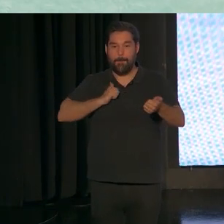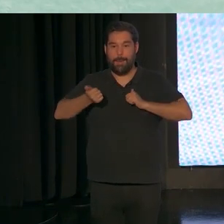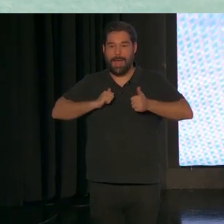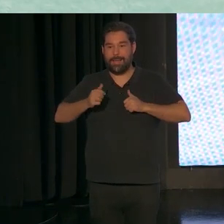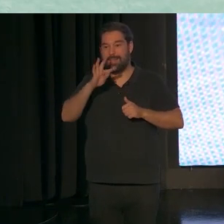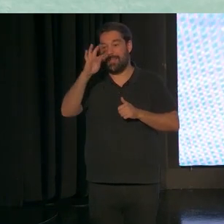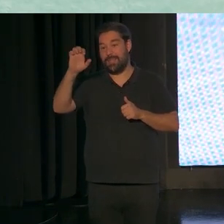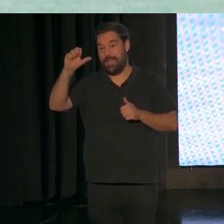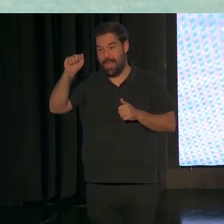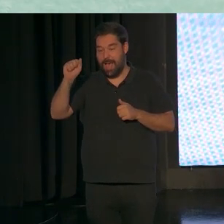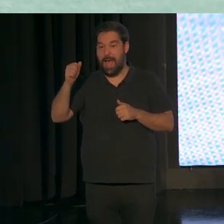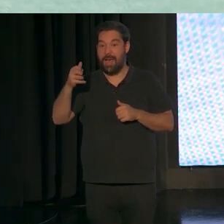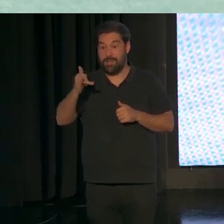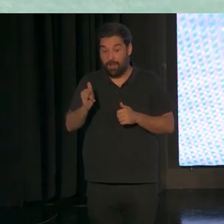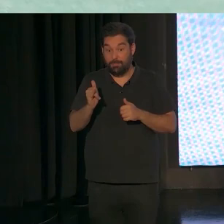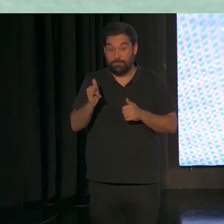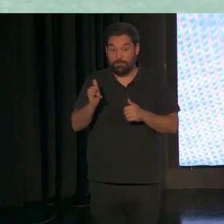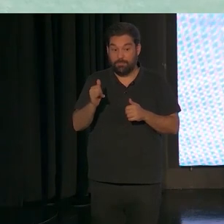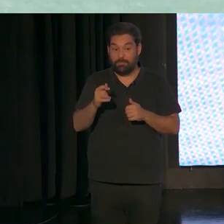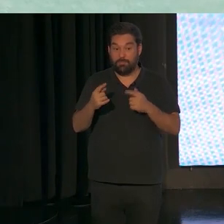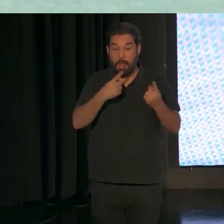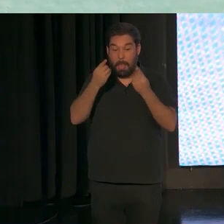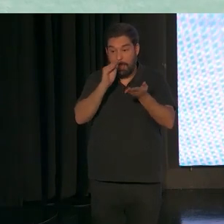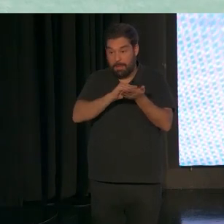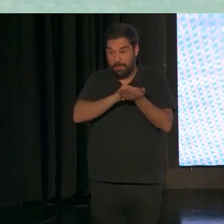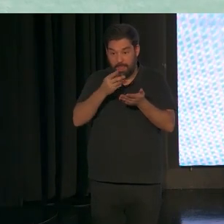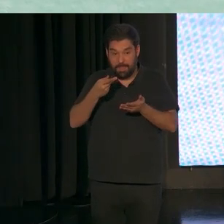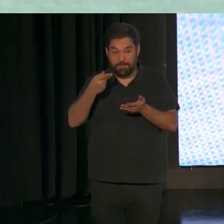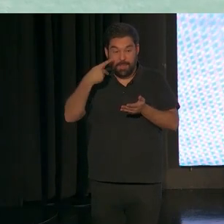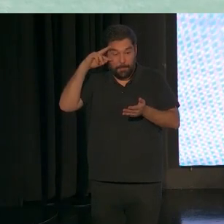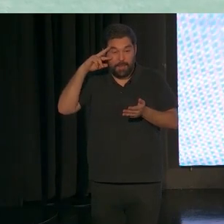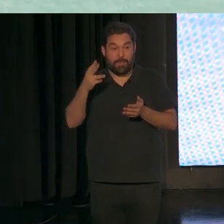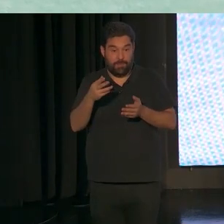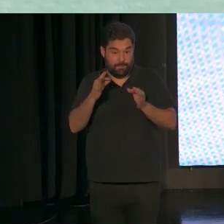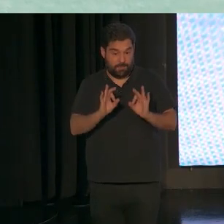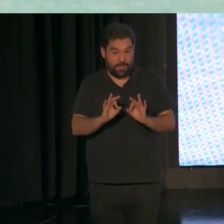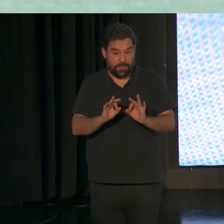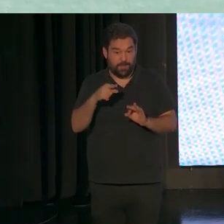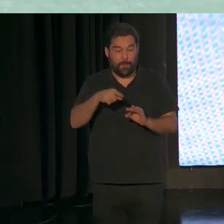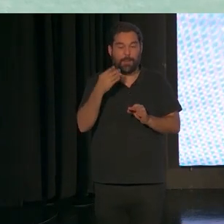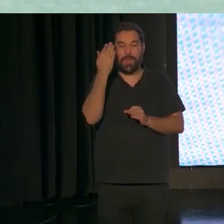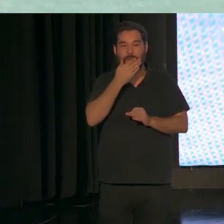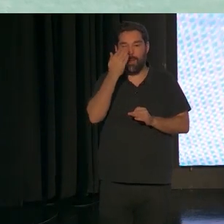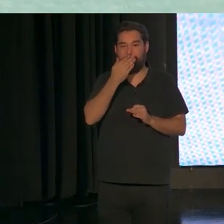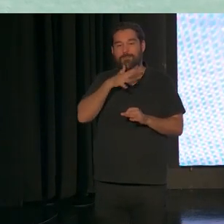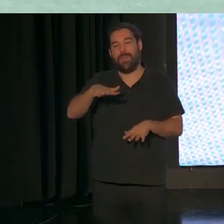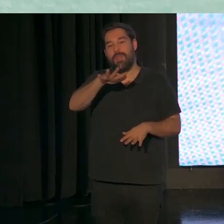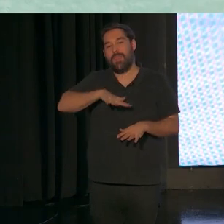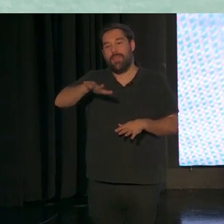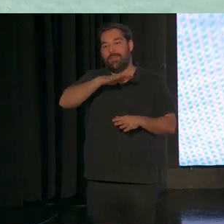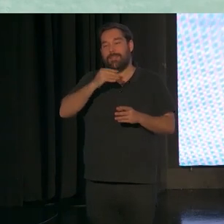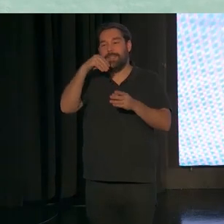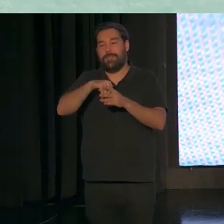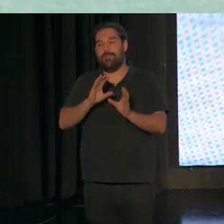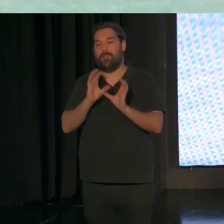que a veces sí que son expertos Bueno yo tengo una visión de la de la escuela como un espacio e que forma parte de la